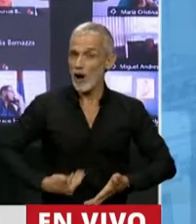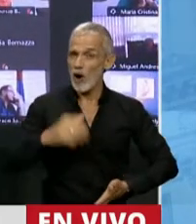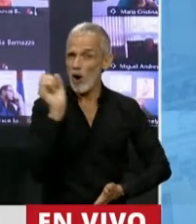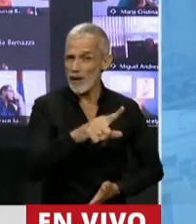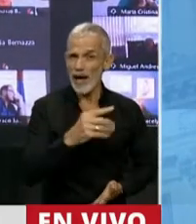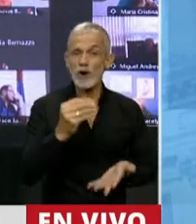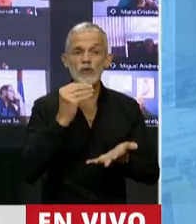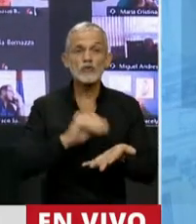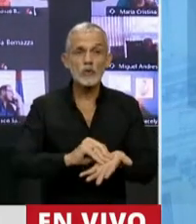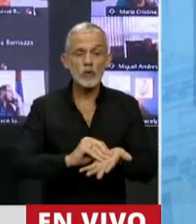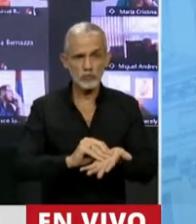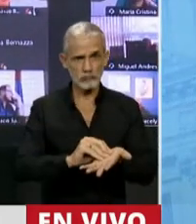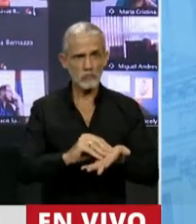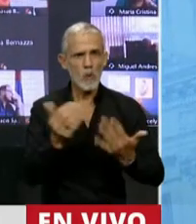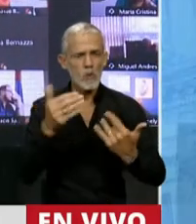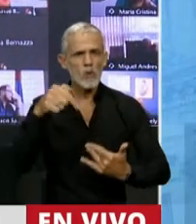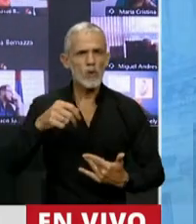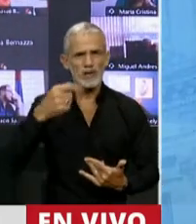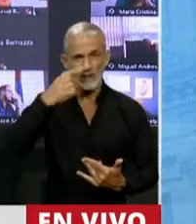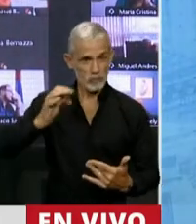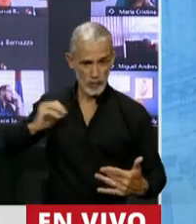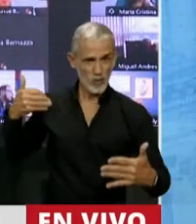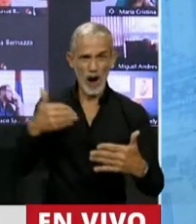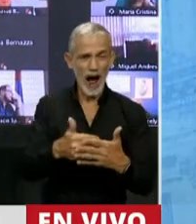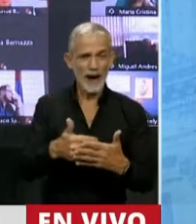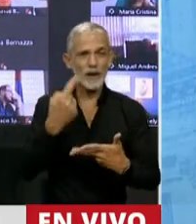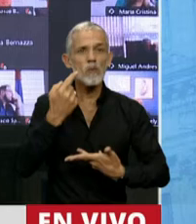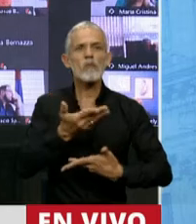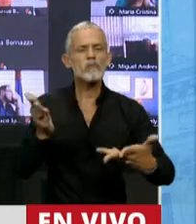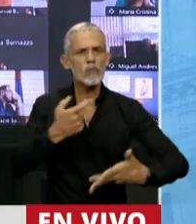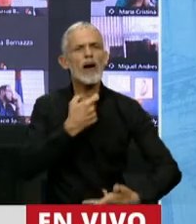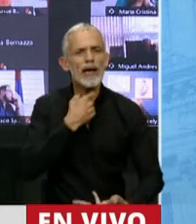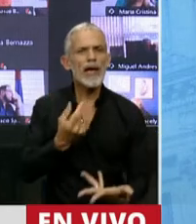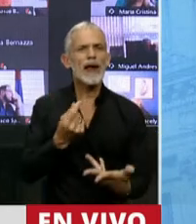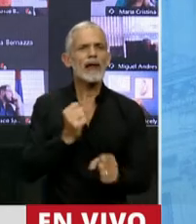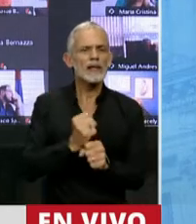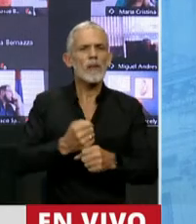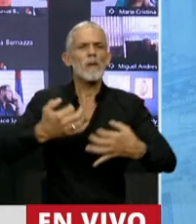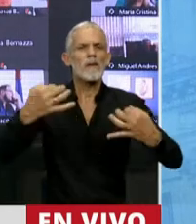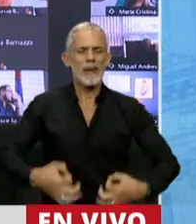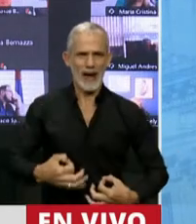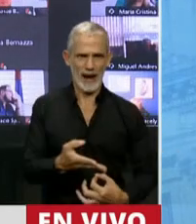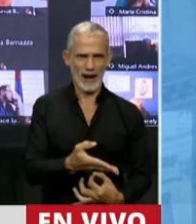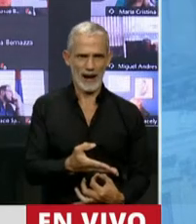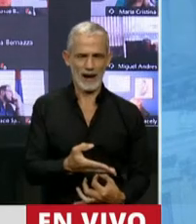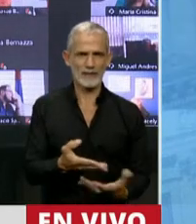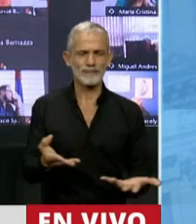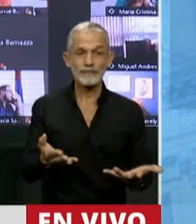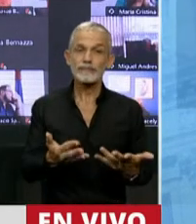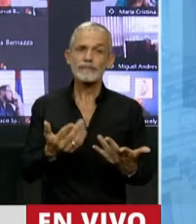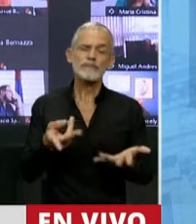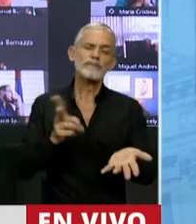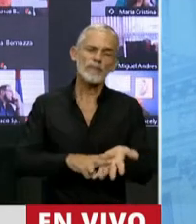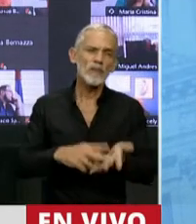ha tenido la posibilidad durante este último año de mostrar que quiere hacer las cosas bien no hace falta que